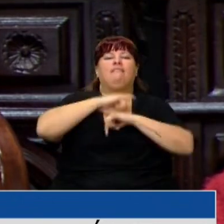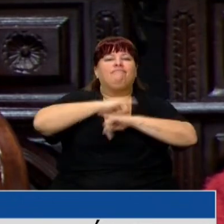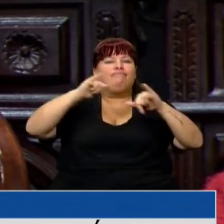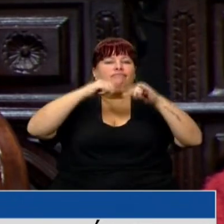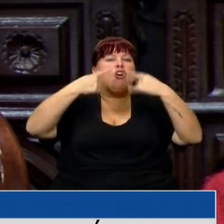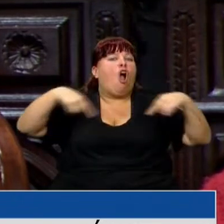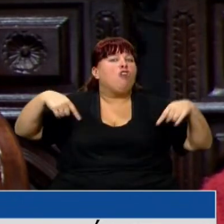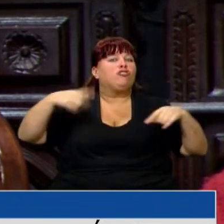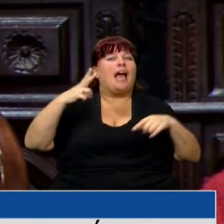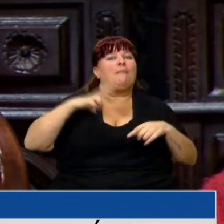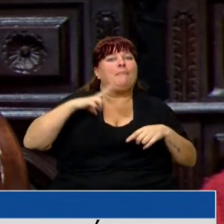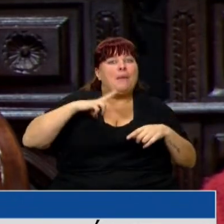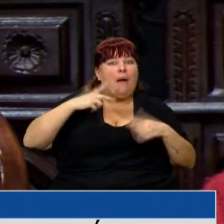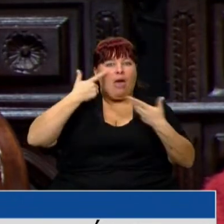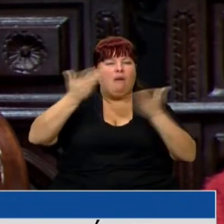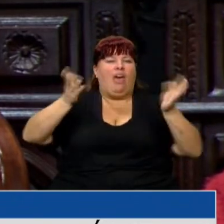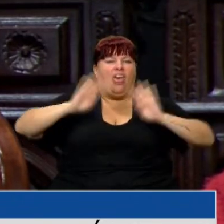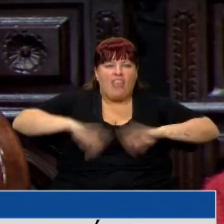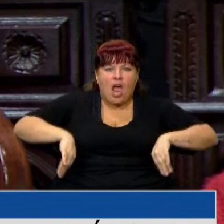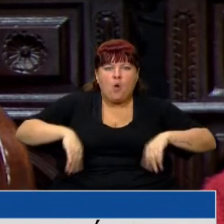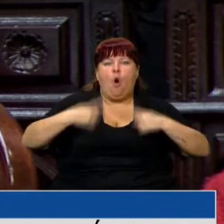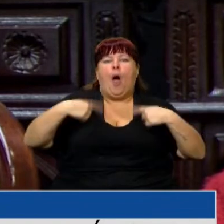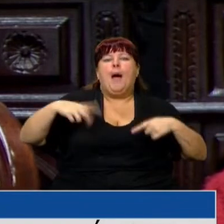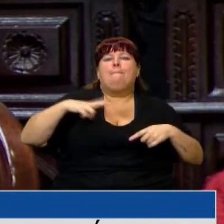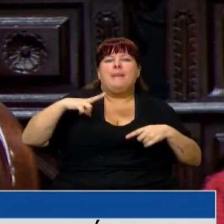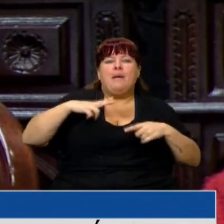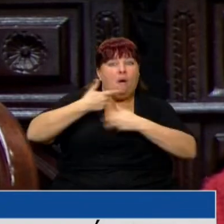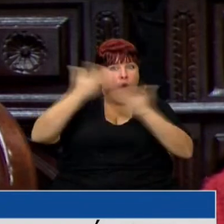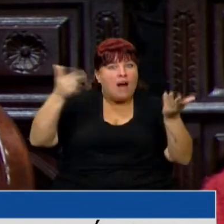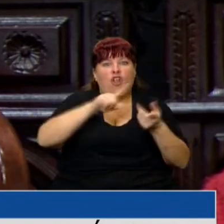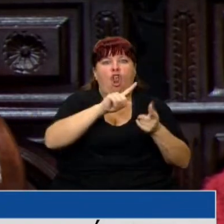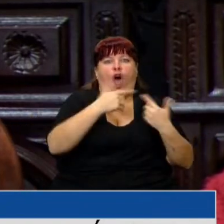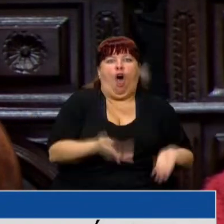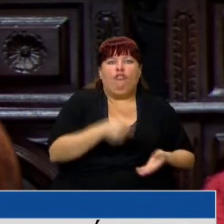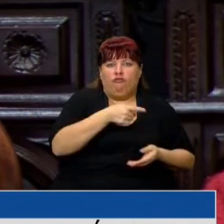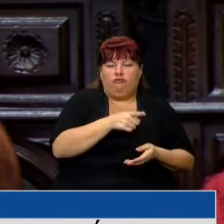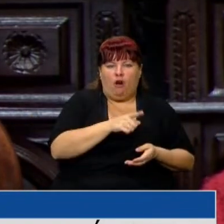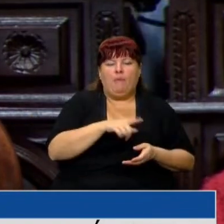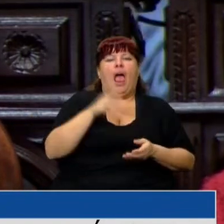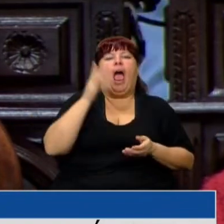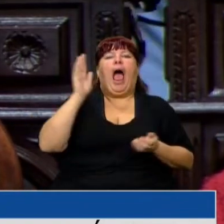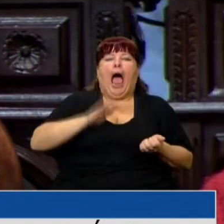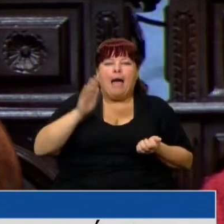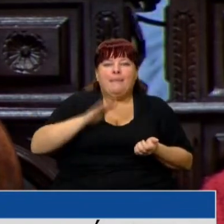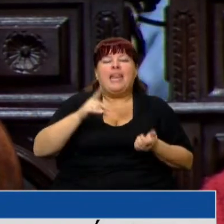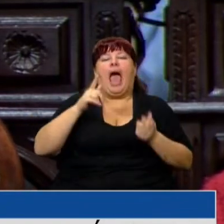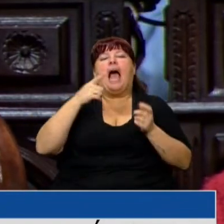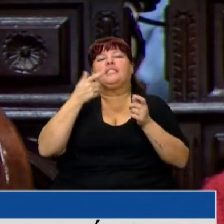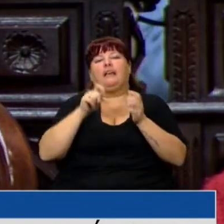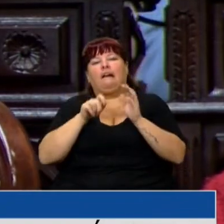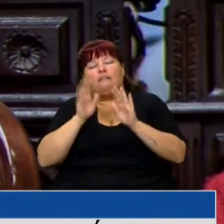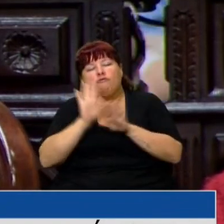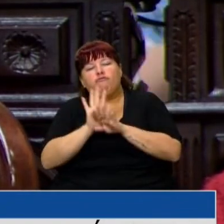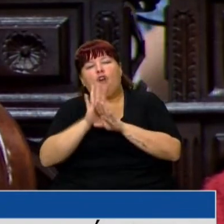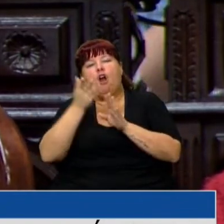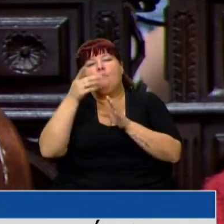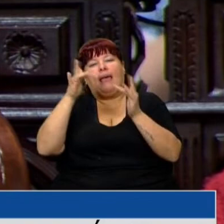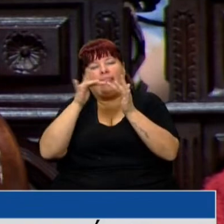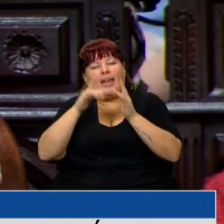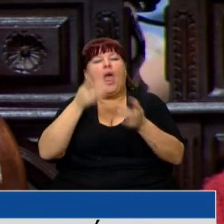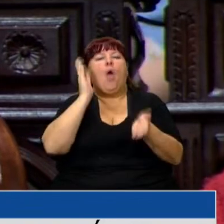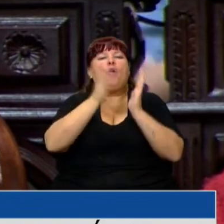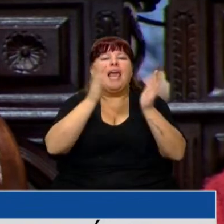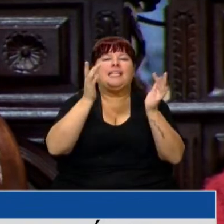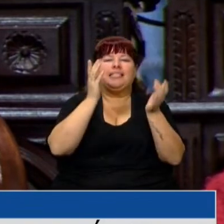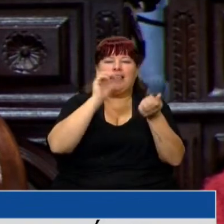consentida de material íntimo, desnudez y datos personales, extorsiones o amenazas digitales, violencia sexual en